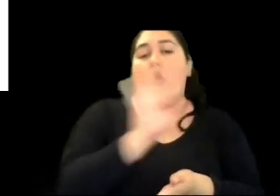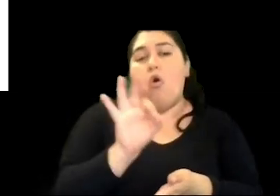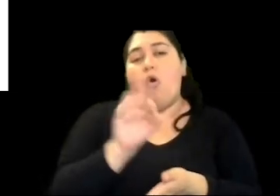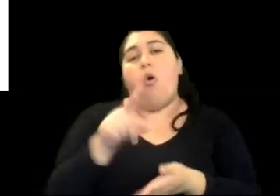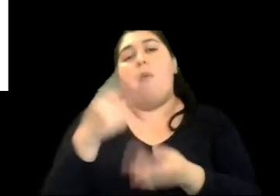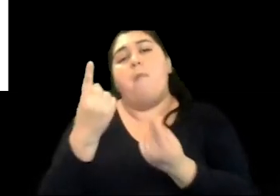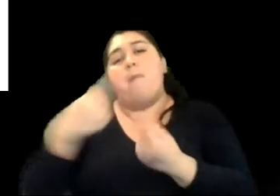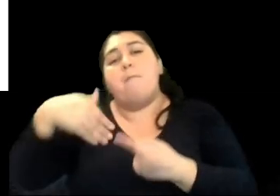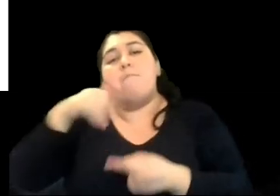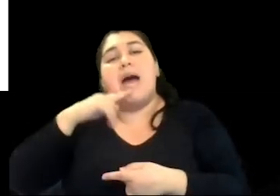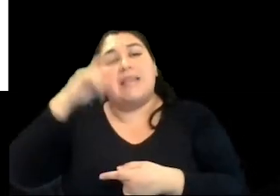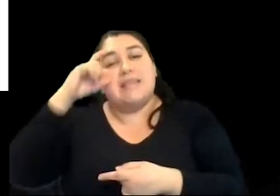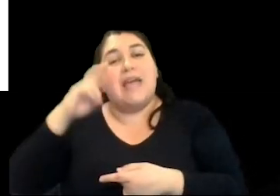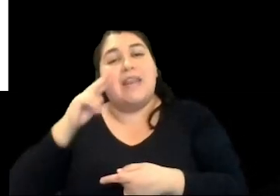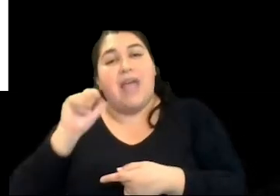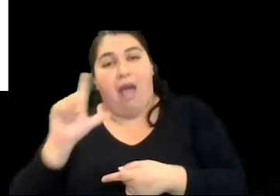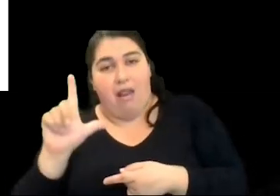material.